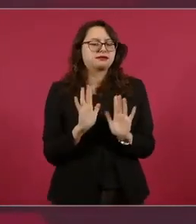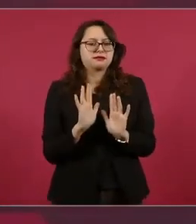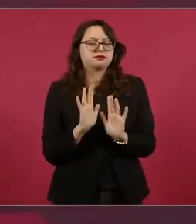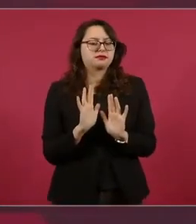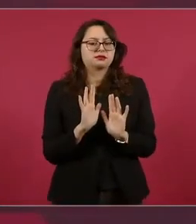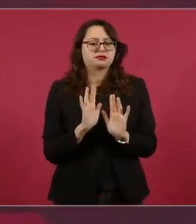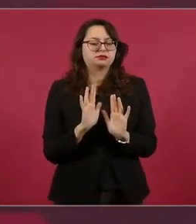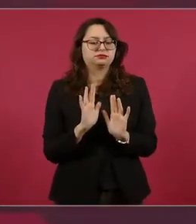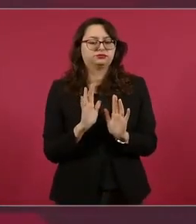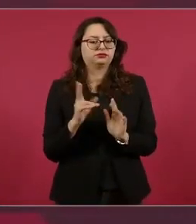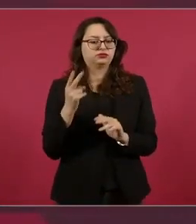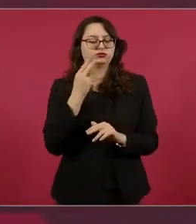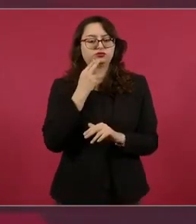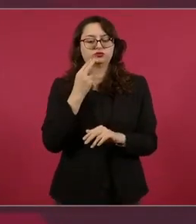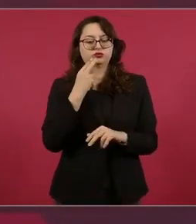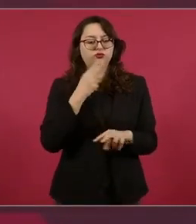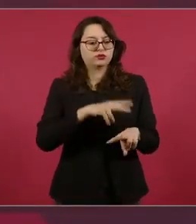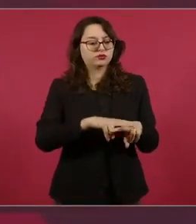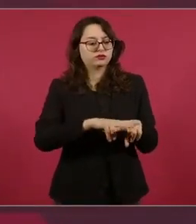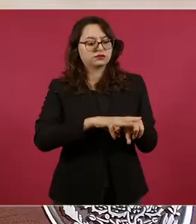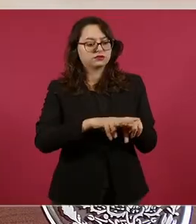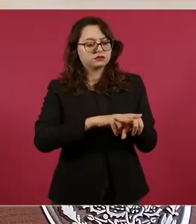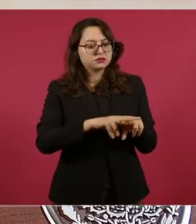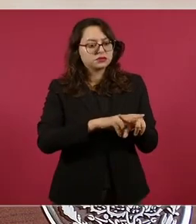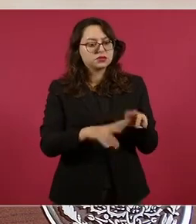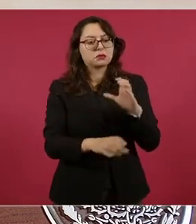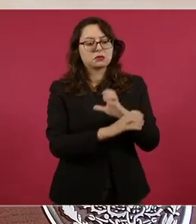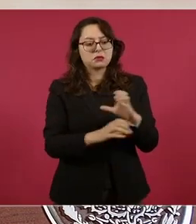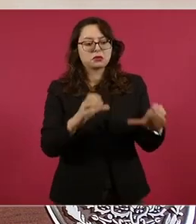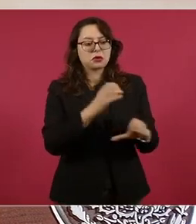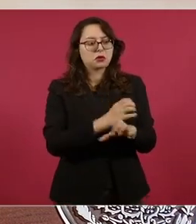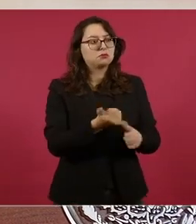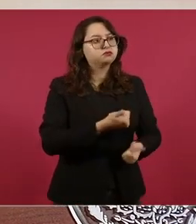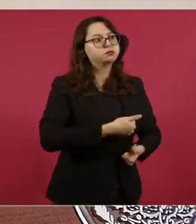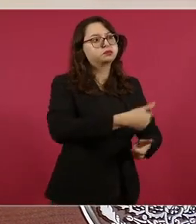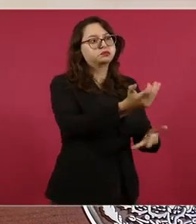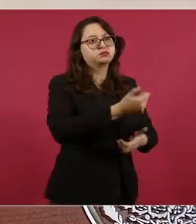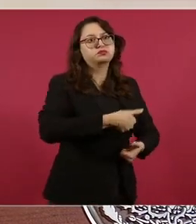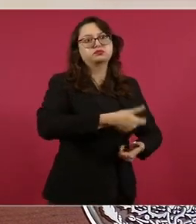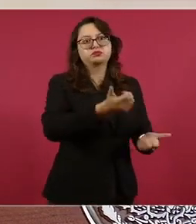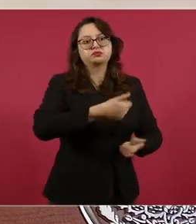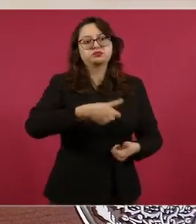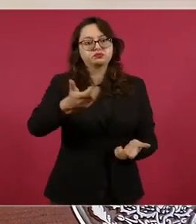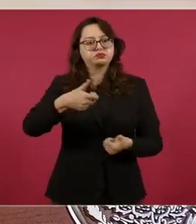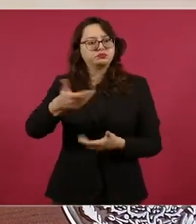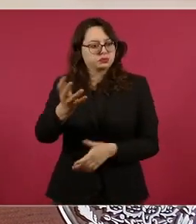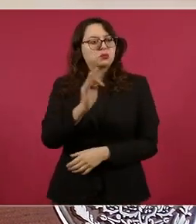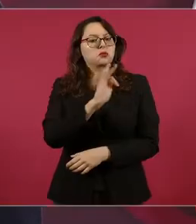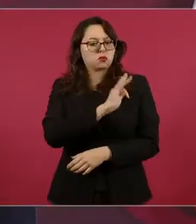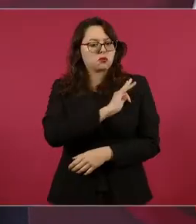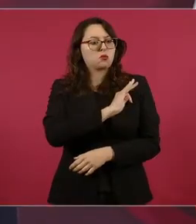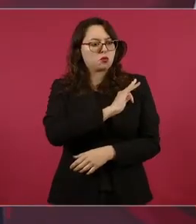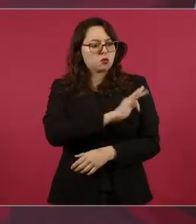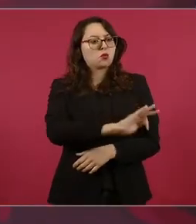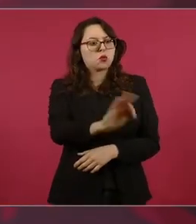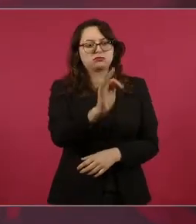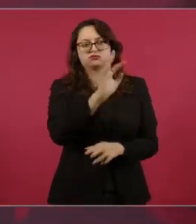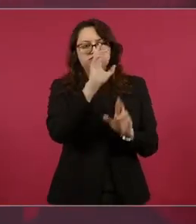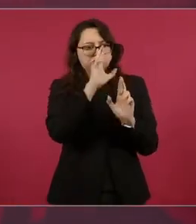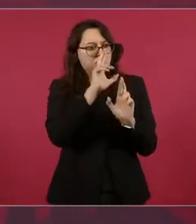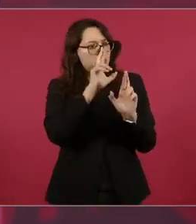eh utilizando las vías para los trenes de carga y nosotros